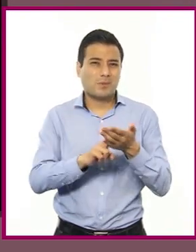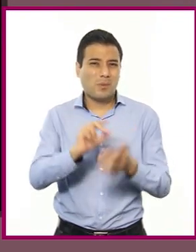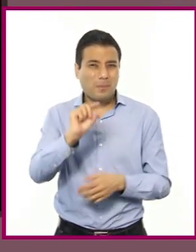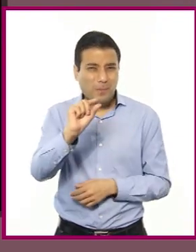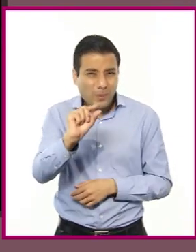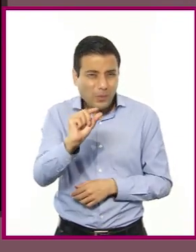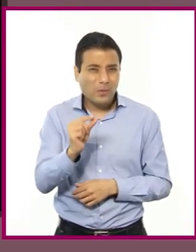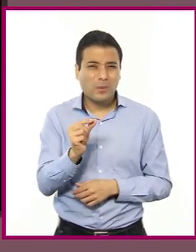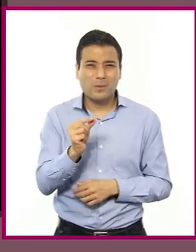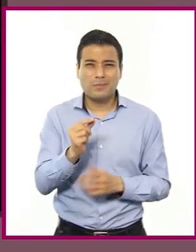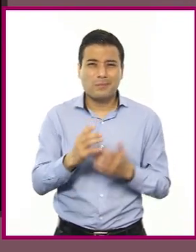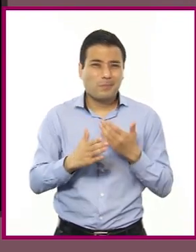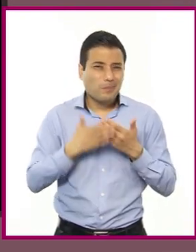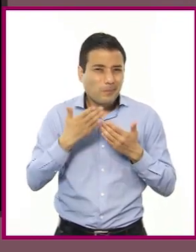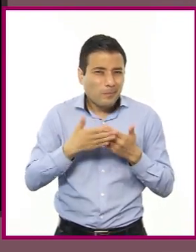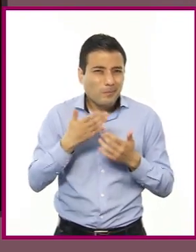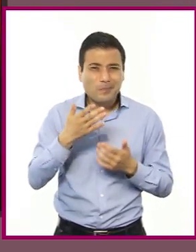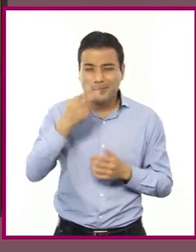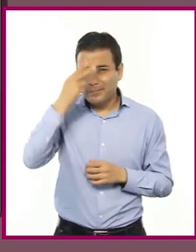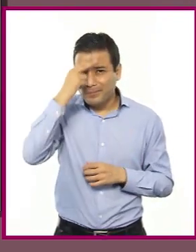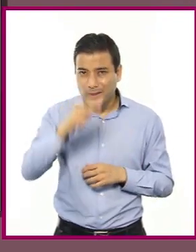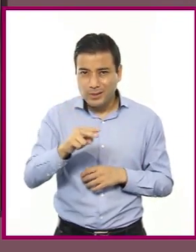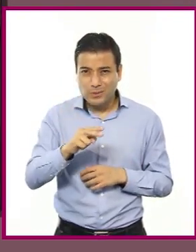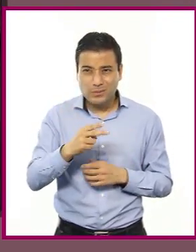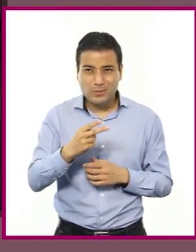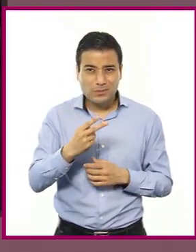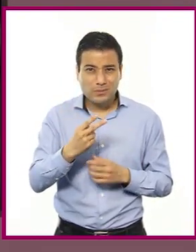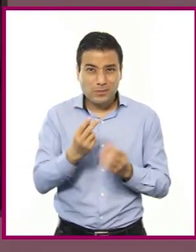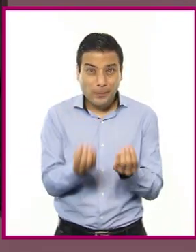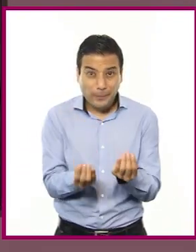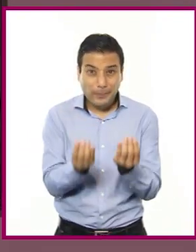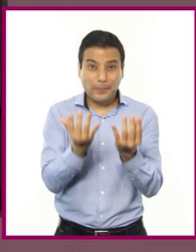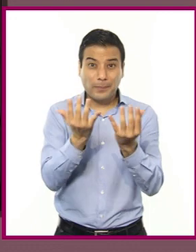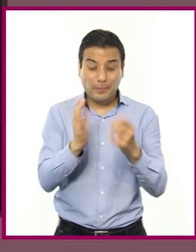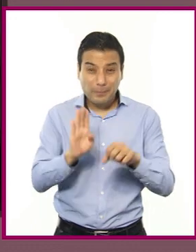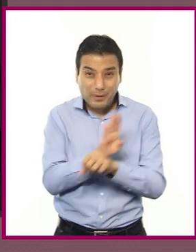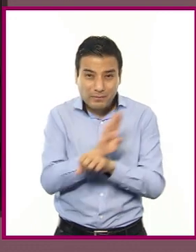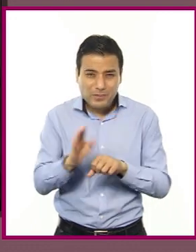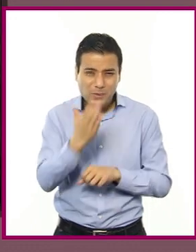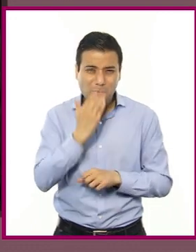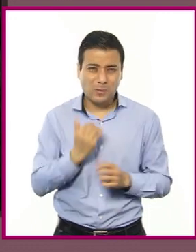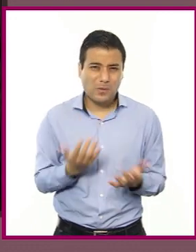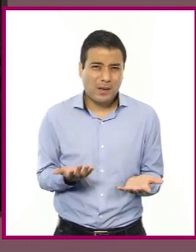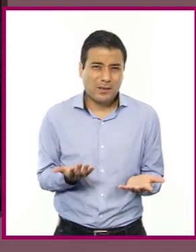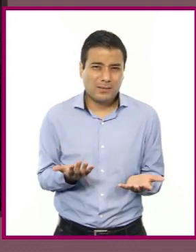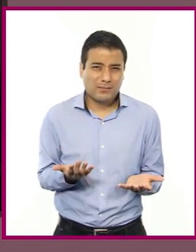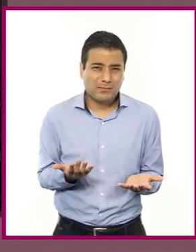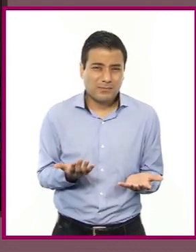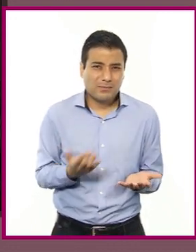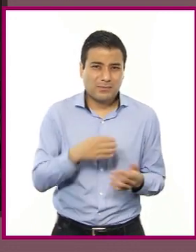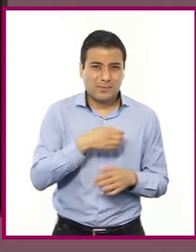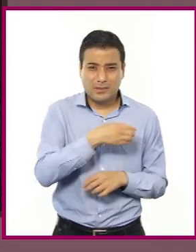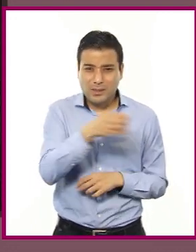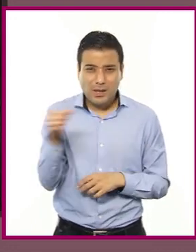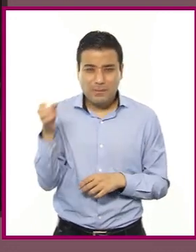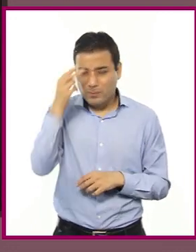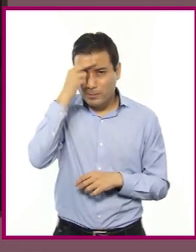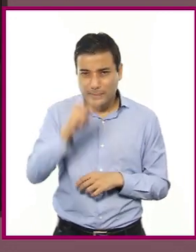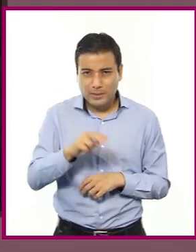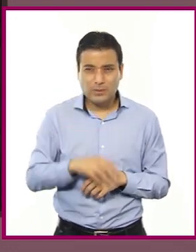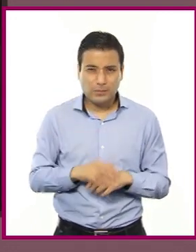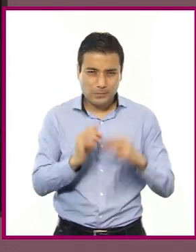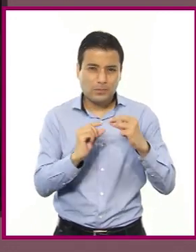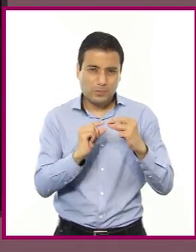no conviene producir en México en este sentido, y por lo tanto tenemos un campo cuya situación se